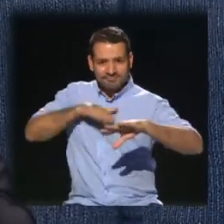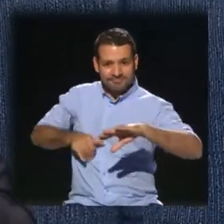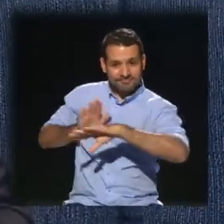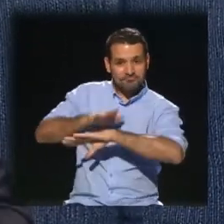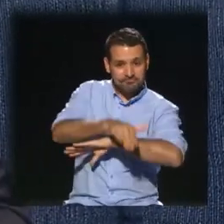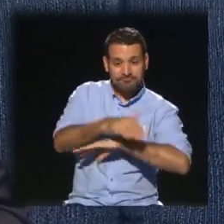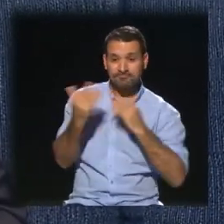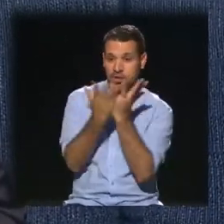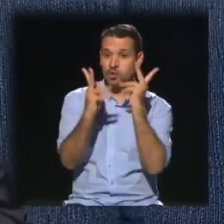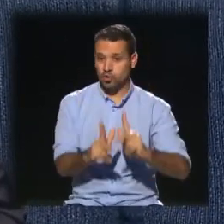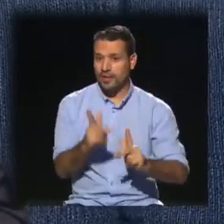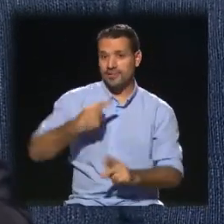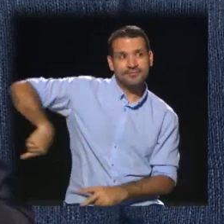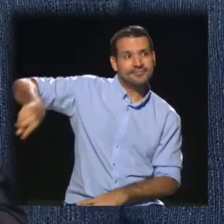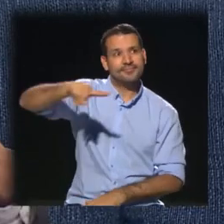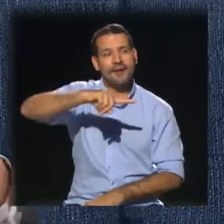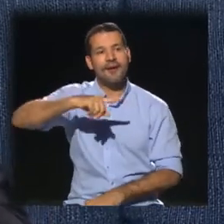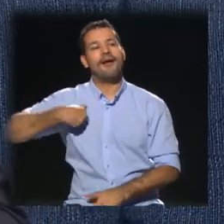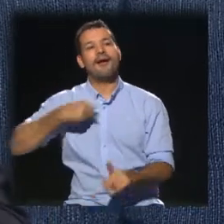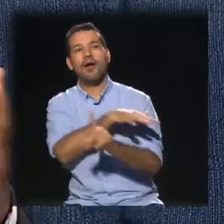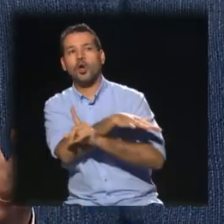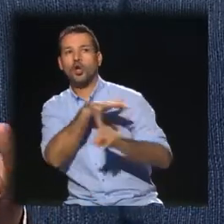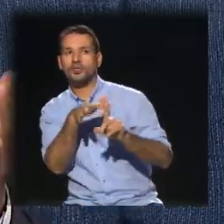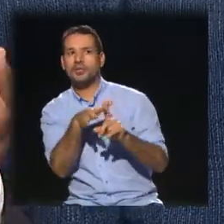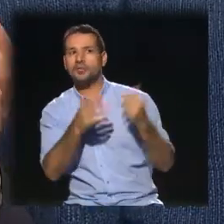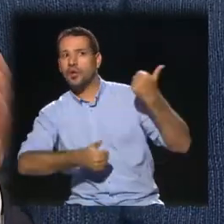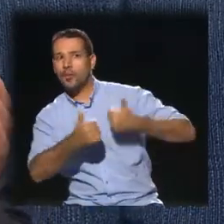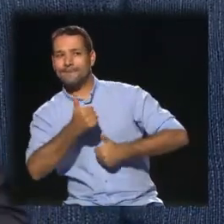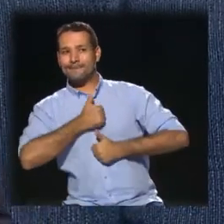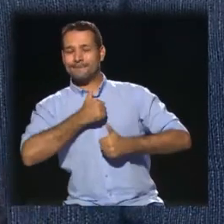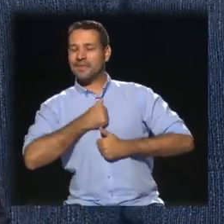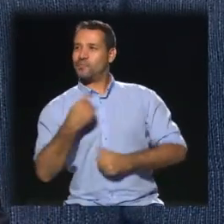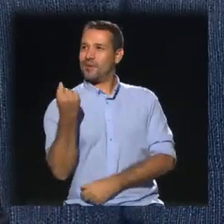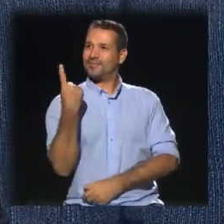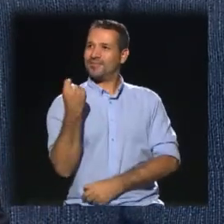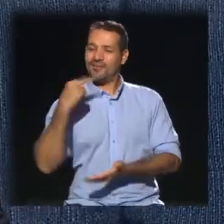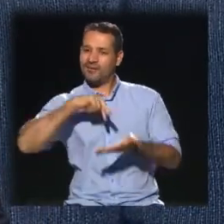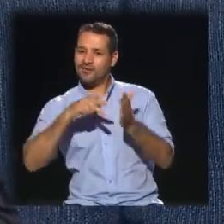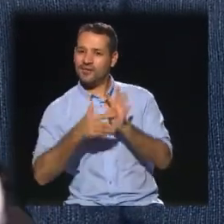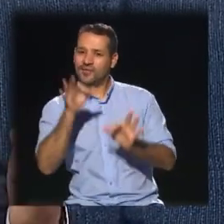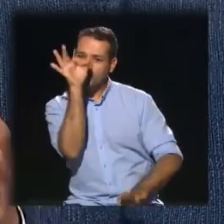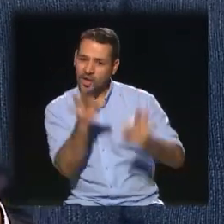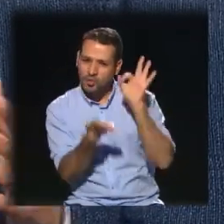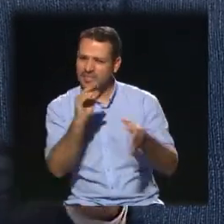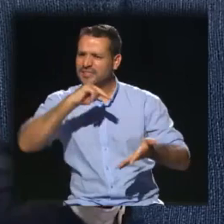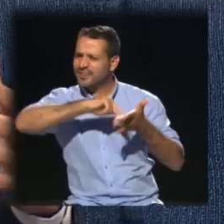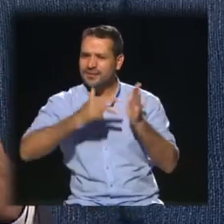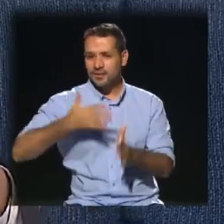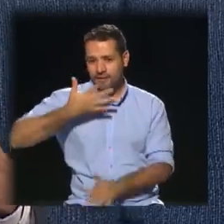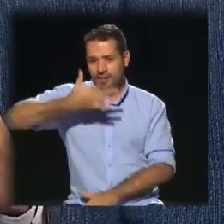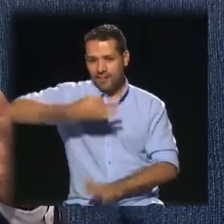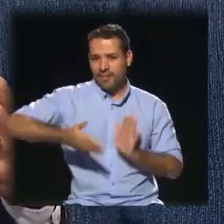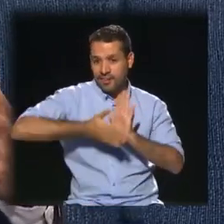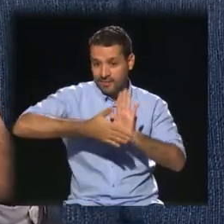eso para que sean acorde como a criterios de justicia y de verdad, que es lo que debe regir a quienes estamos pues en la sociedad